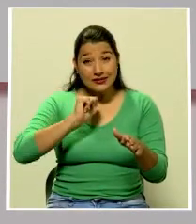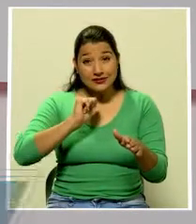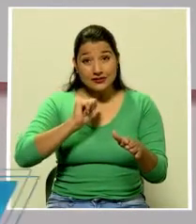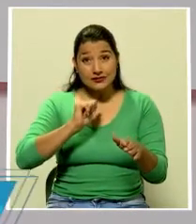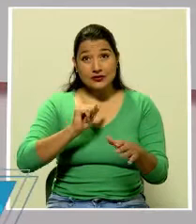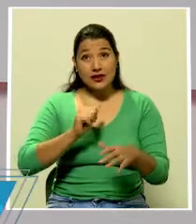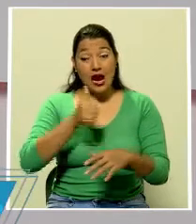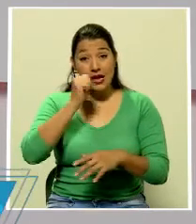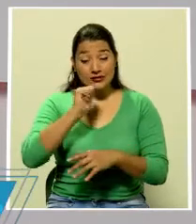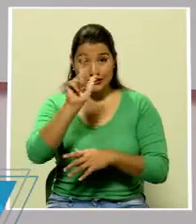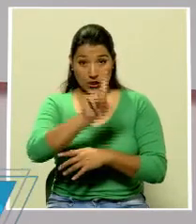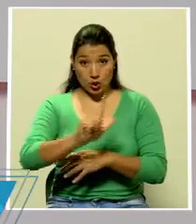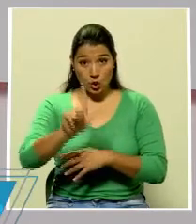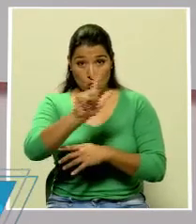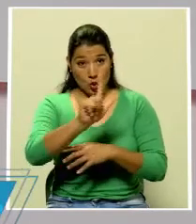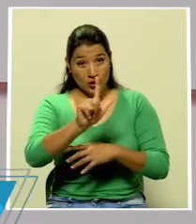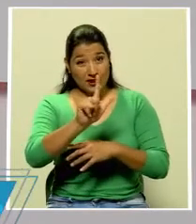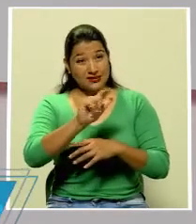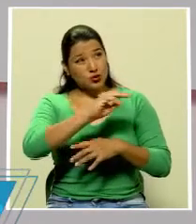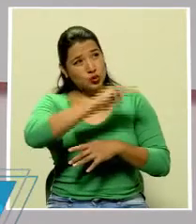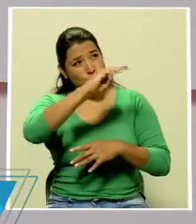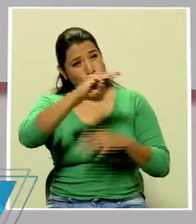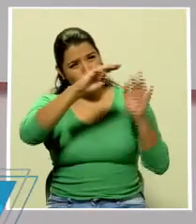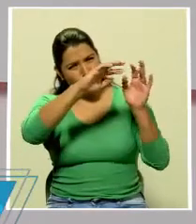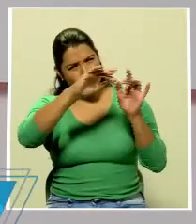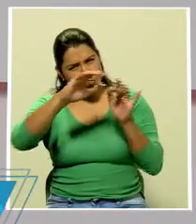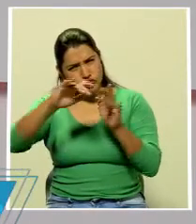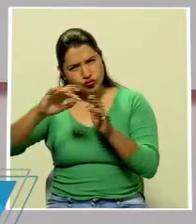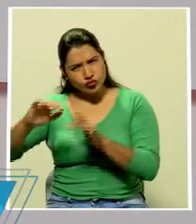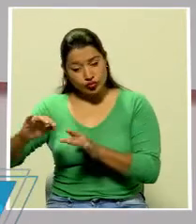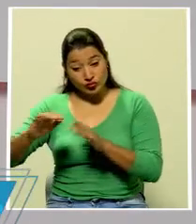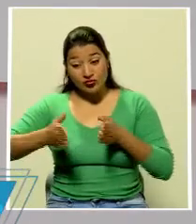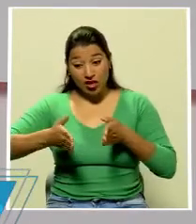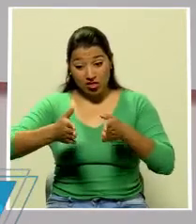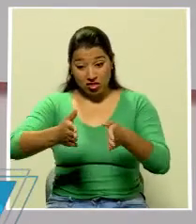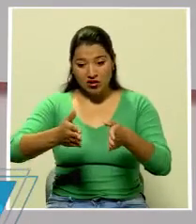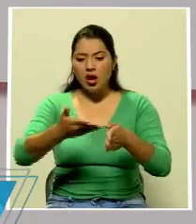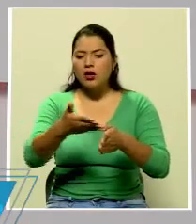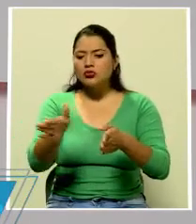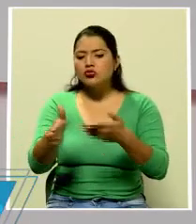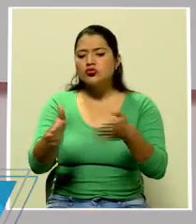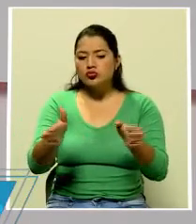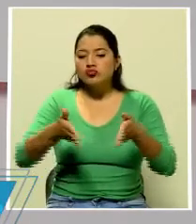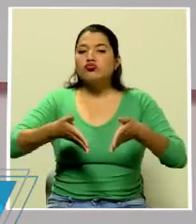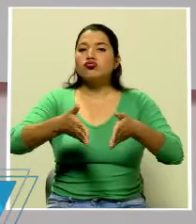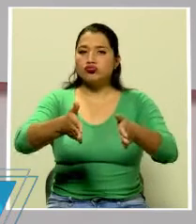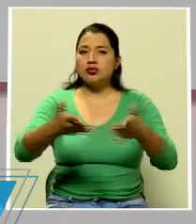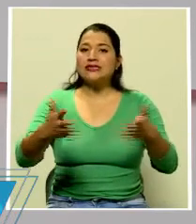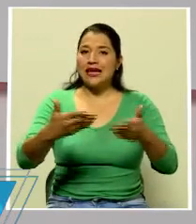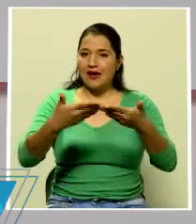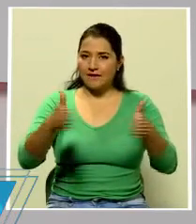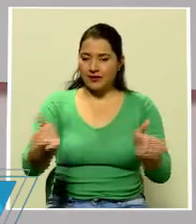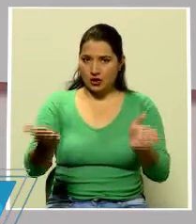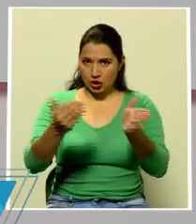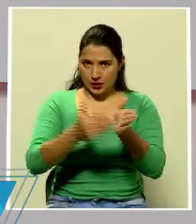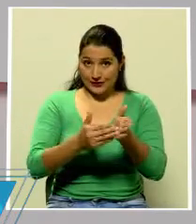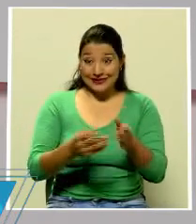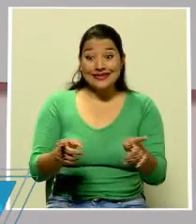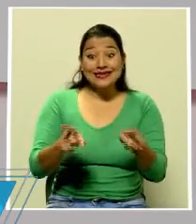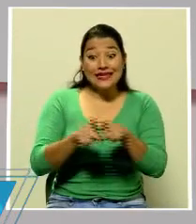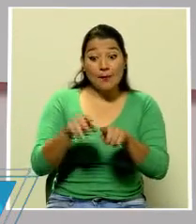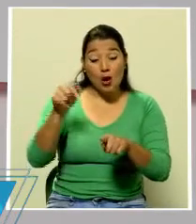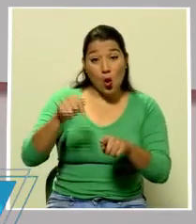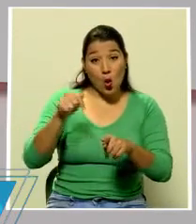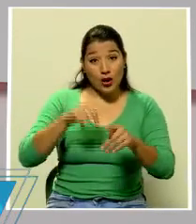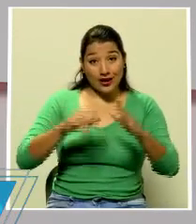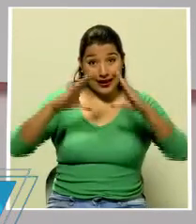este lunes sobre el kilómetro 34 debido a las fuertes lluvias. Además, esta tarde la Comisión Nacional